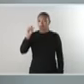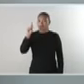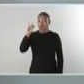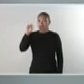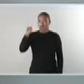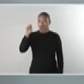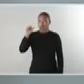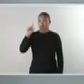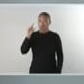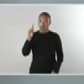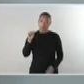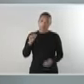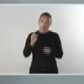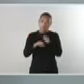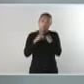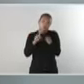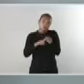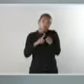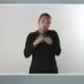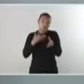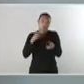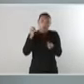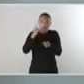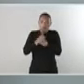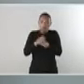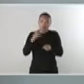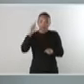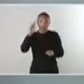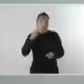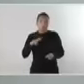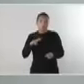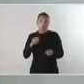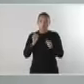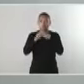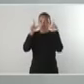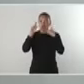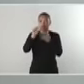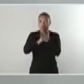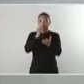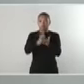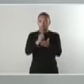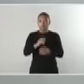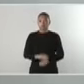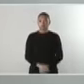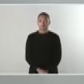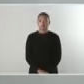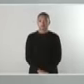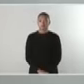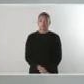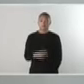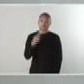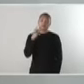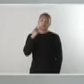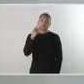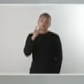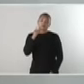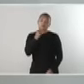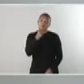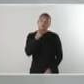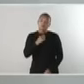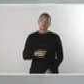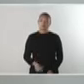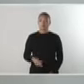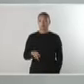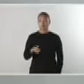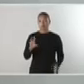una opción de ustedes despierta Tamaulipas tiene el uso de la palabra por un minuto el partido